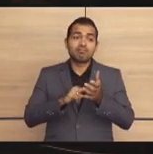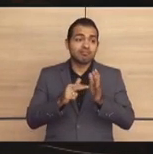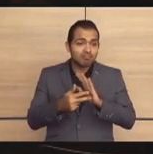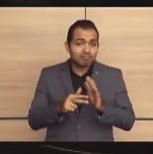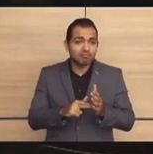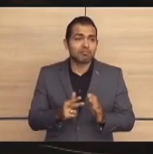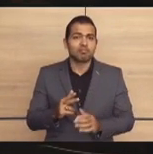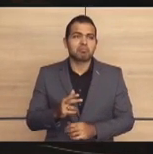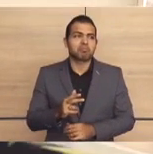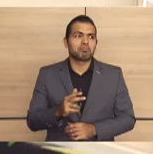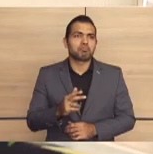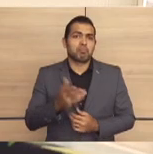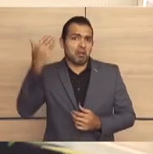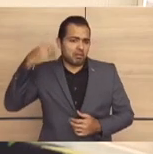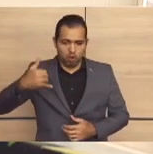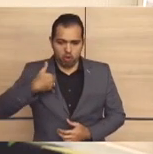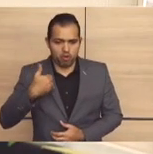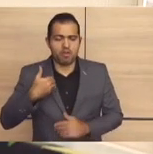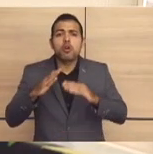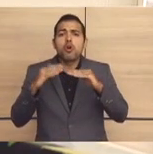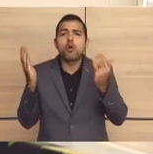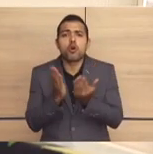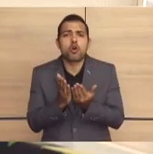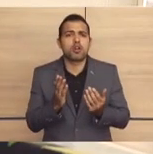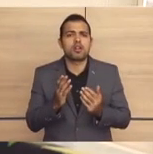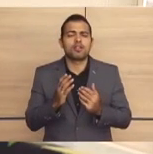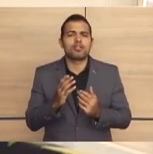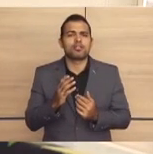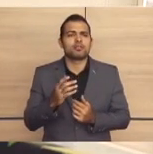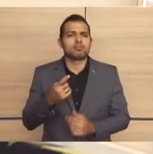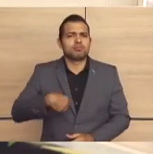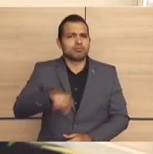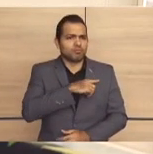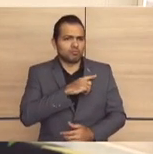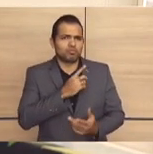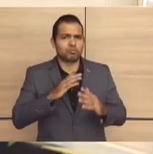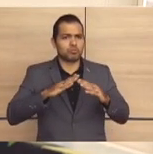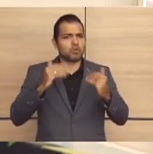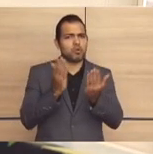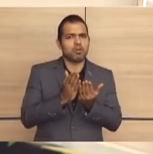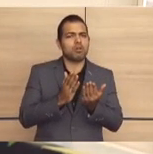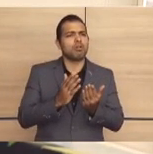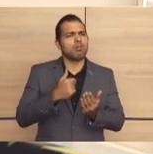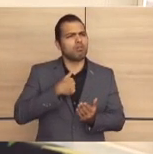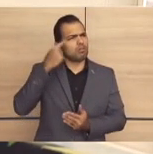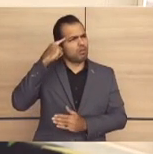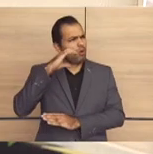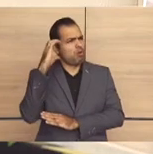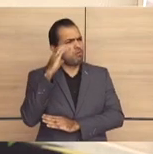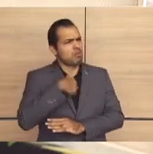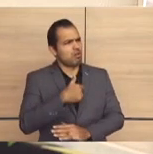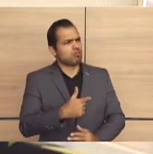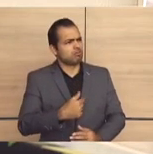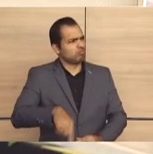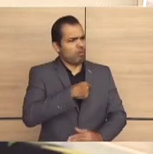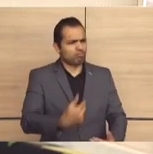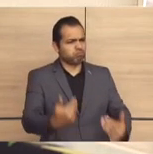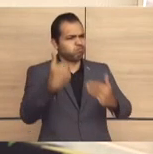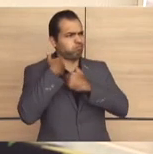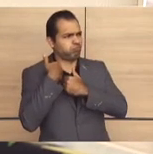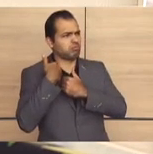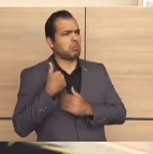está en el colegio, uno no cuenta con la responsabilidad entera de un país encima. Entonces, yo creo que es empoderarnos en ese